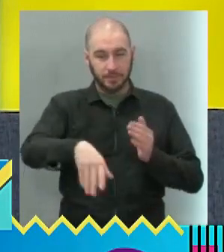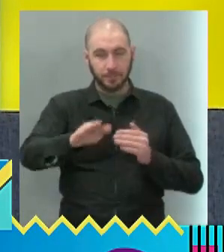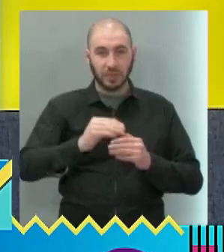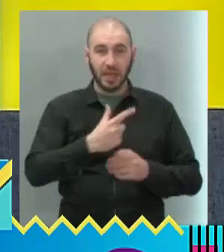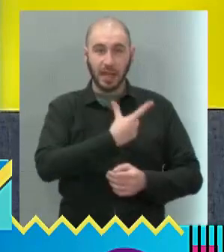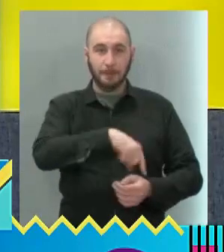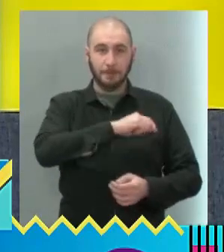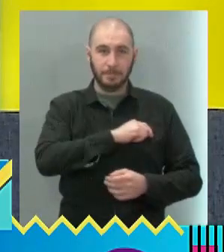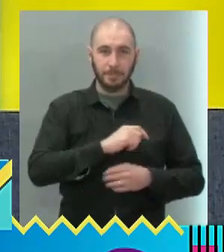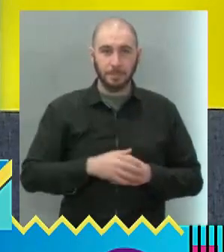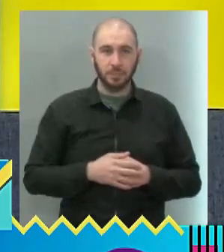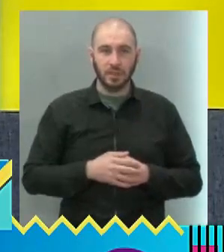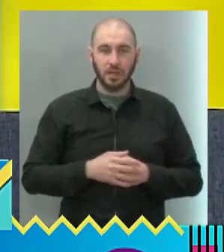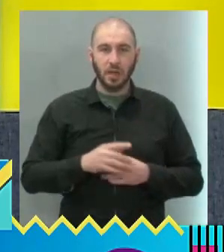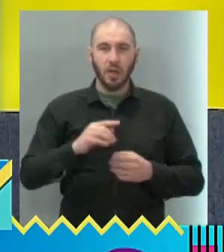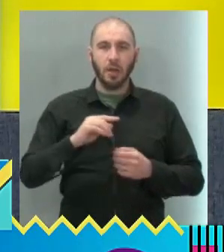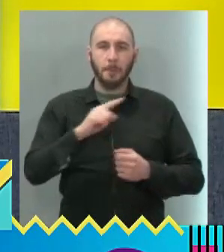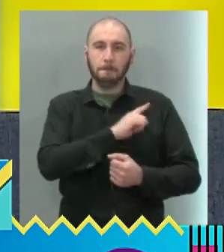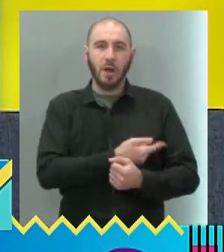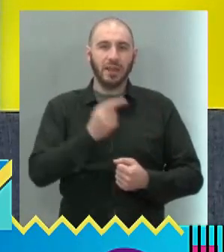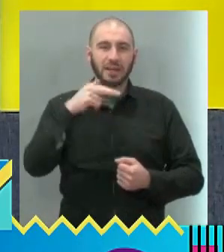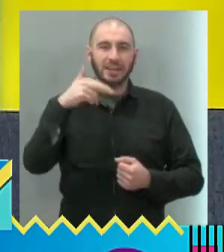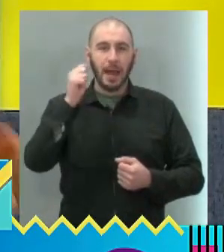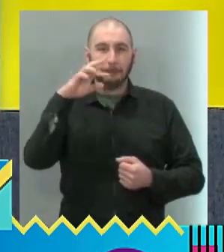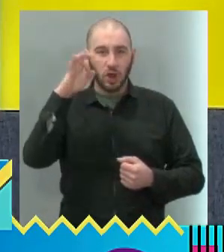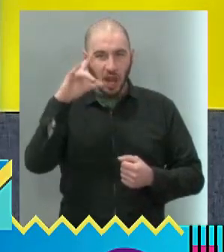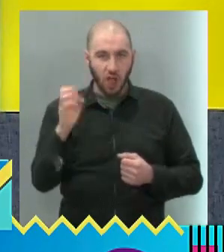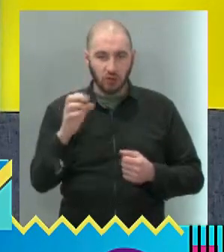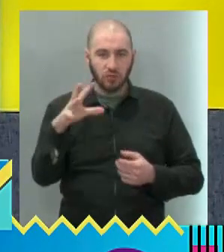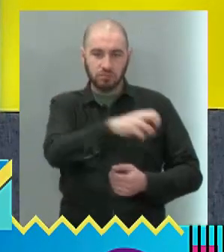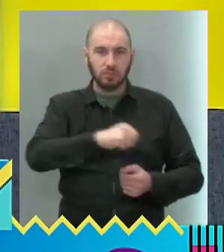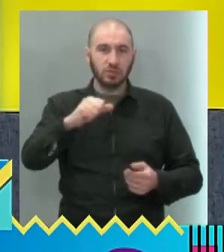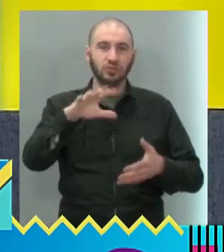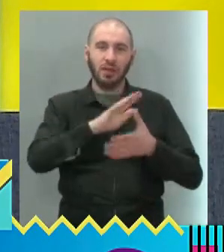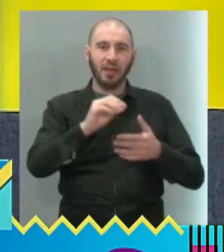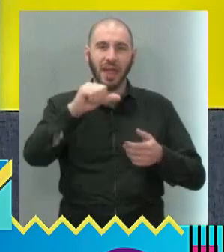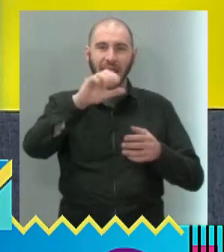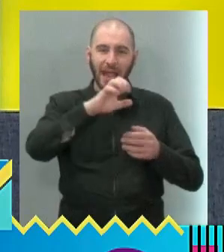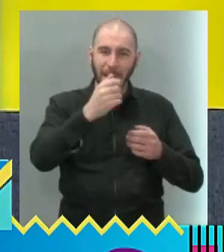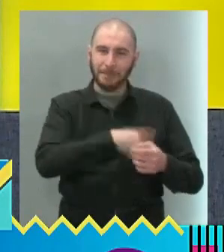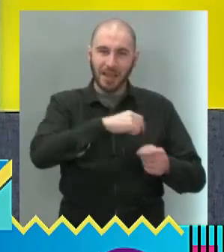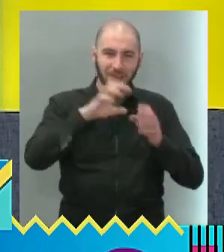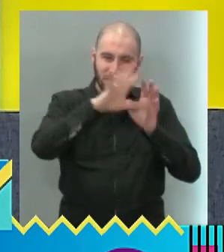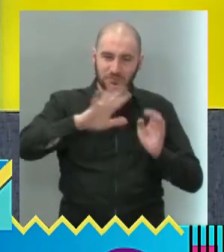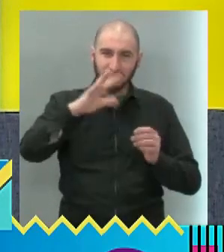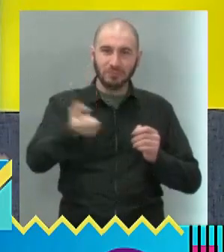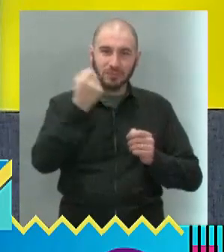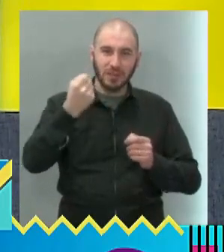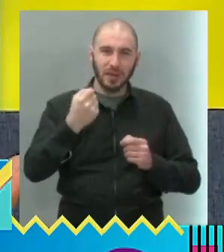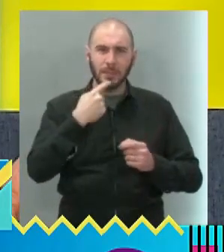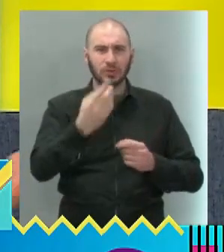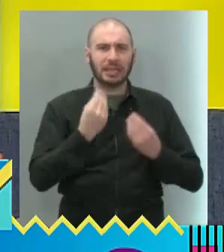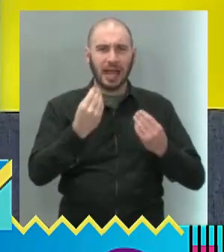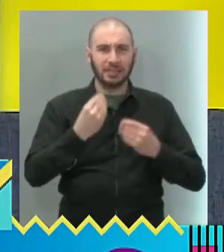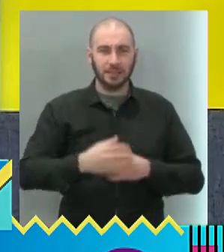estaba España bajo el poder de Napoleón, que había tomado toda la península ibérica. Entonces la gran pregunta era, ¿qué hacemos